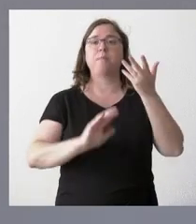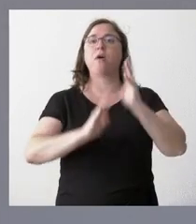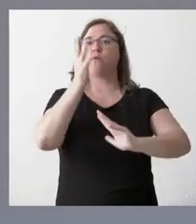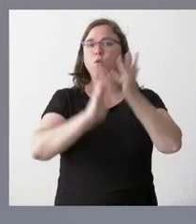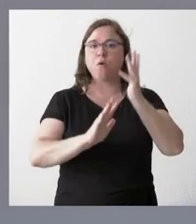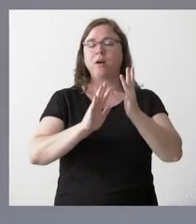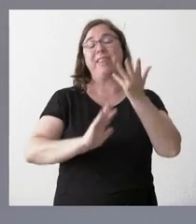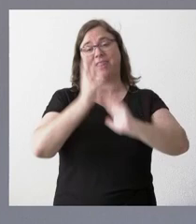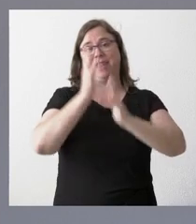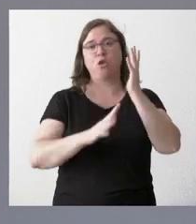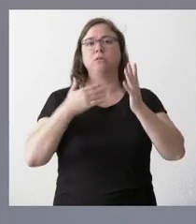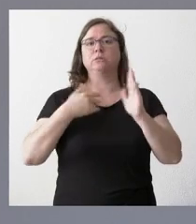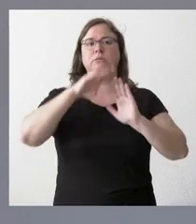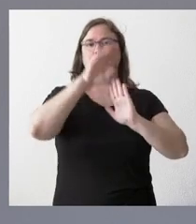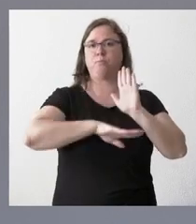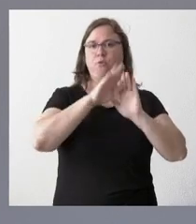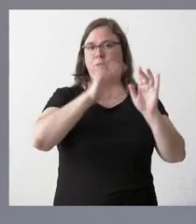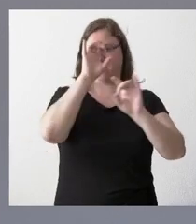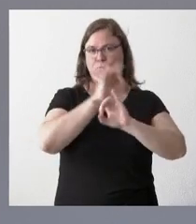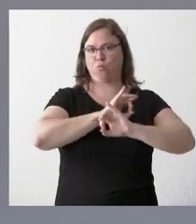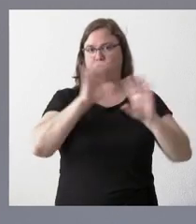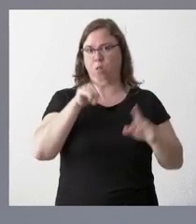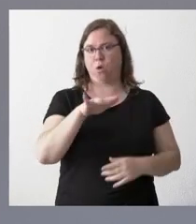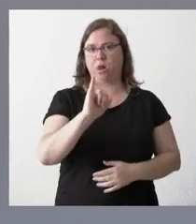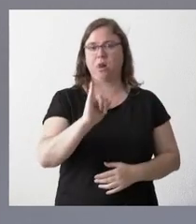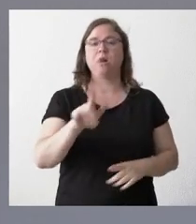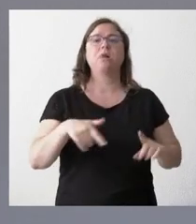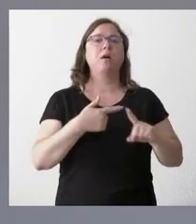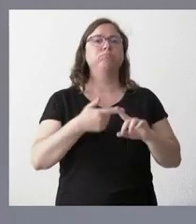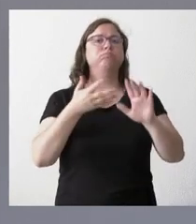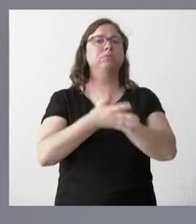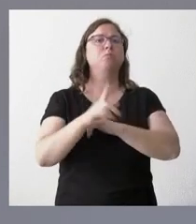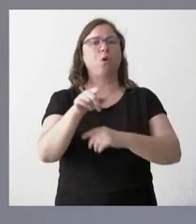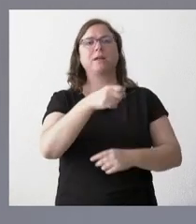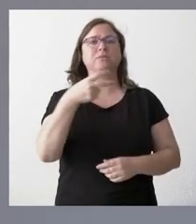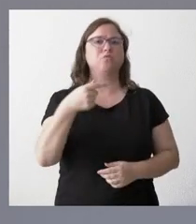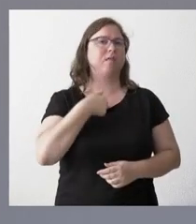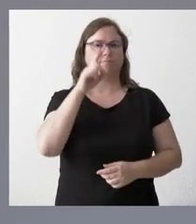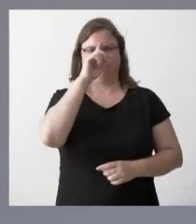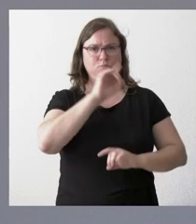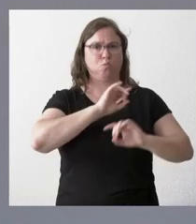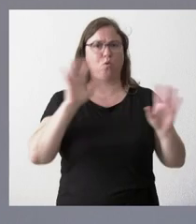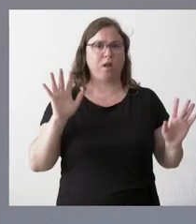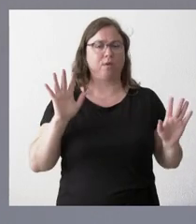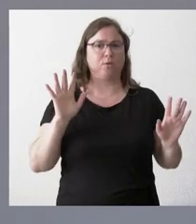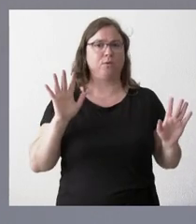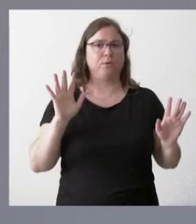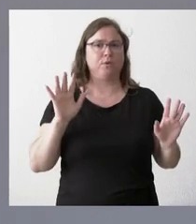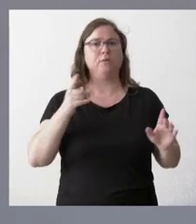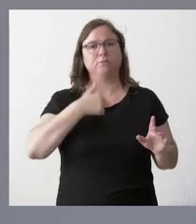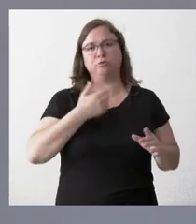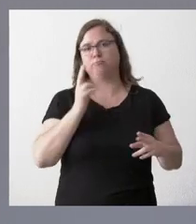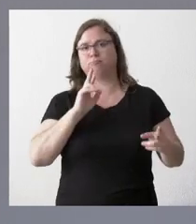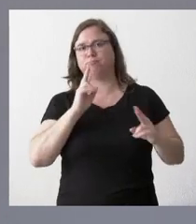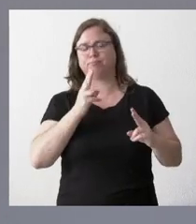programa muy claro, que es el que hoy traemos, y, por tanto, es uno de los asuntos donde tenemos claro que tenemos que actuar. Y